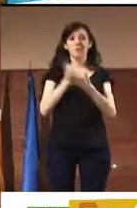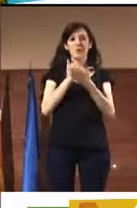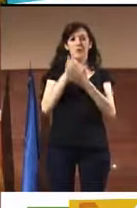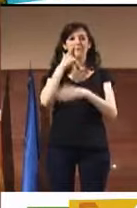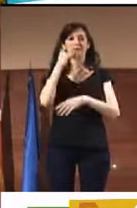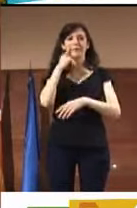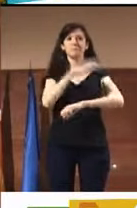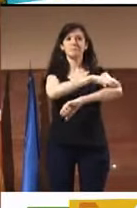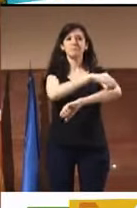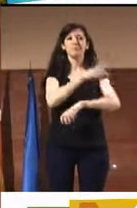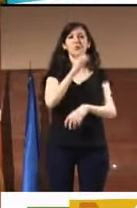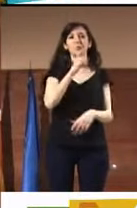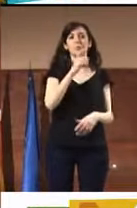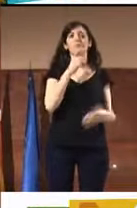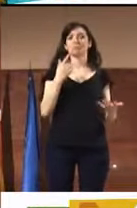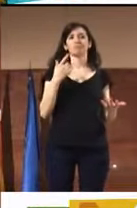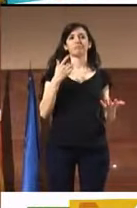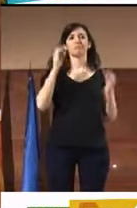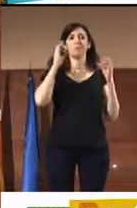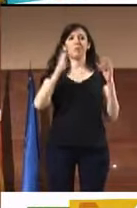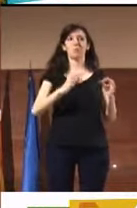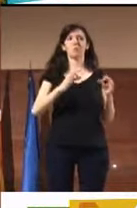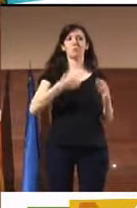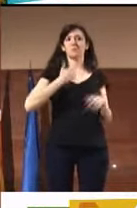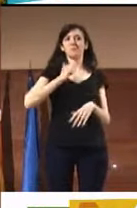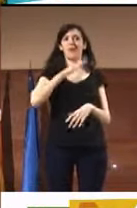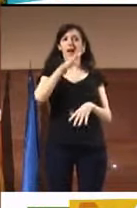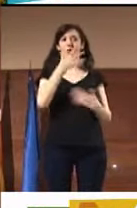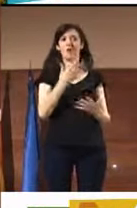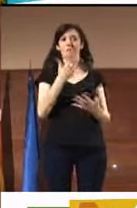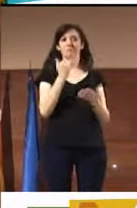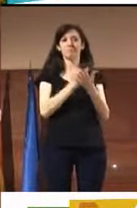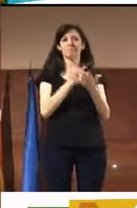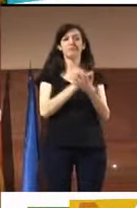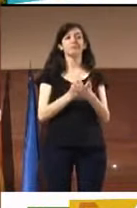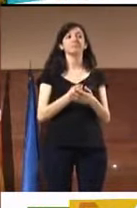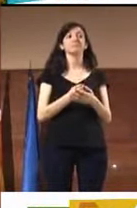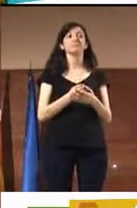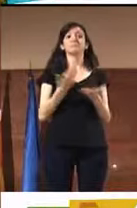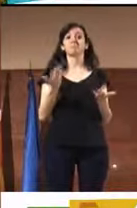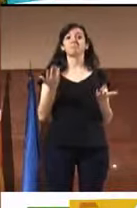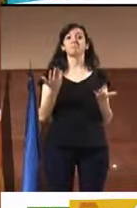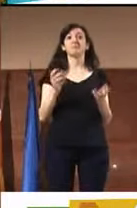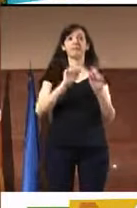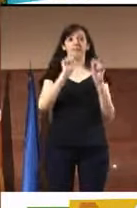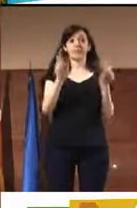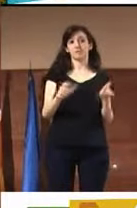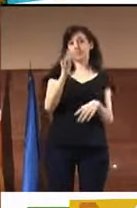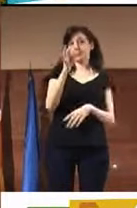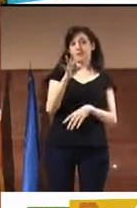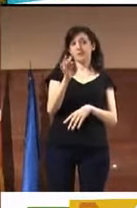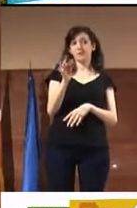estoy seguro de que es la ocasión de poderlo probar. Vamos a hacer un descanso de media hora,